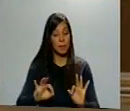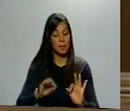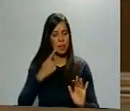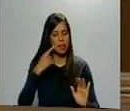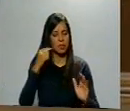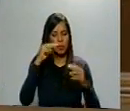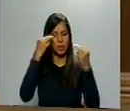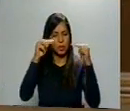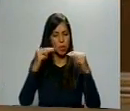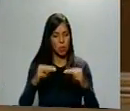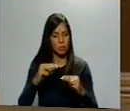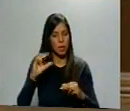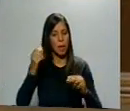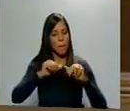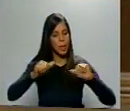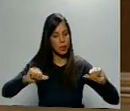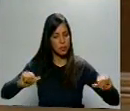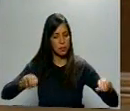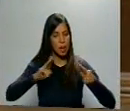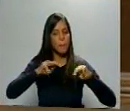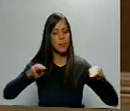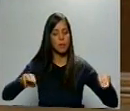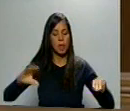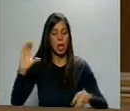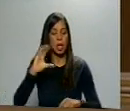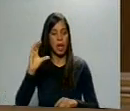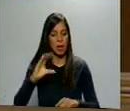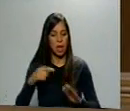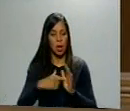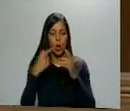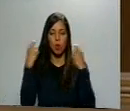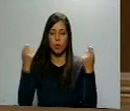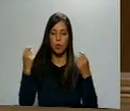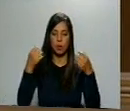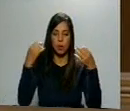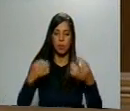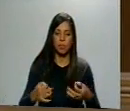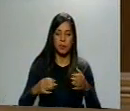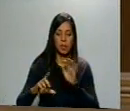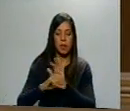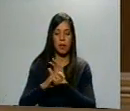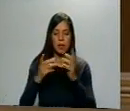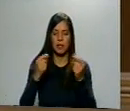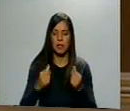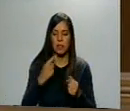dos niveles del área metropolitana de Caracas, publicada en la Gaceta Oficial número